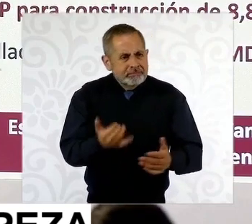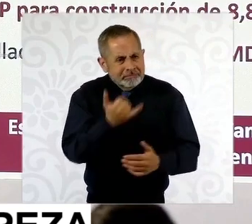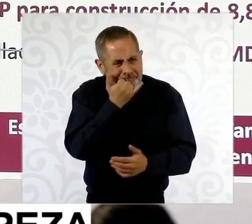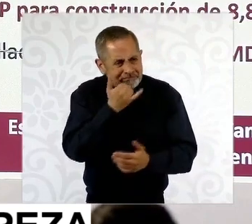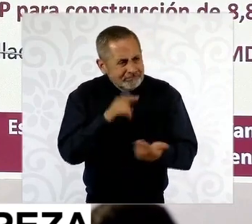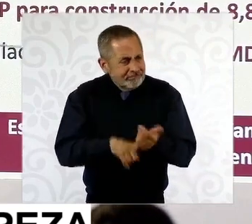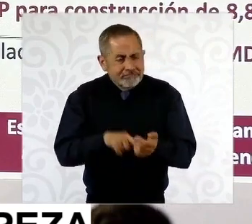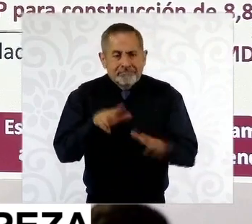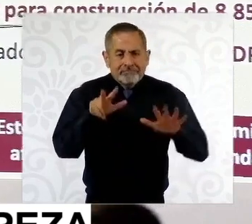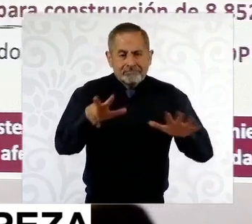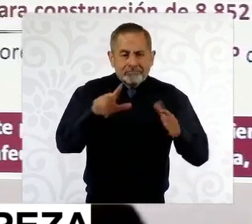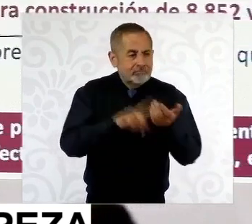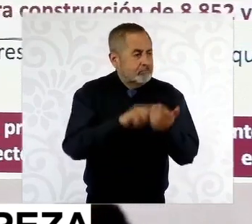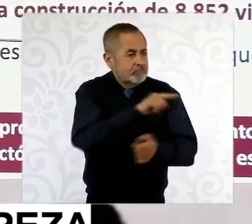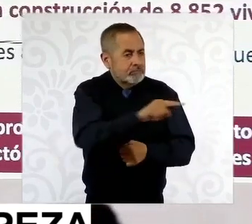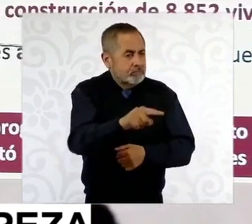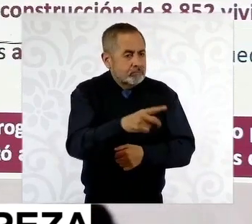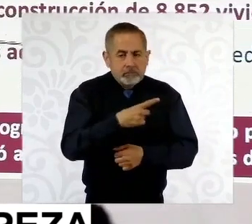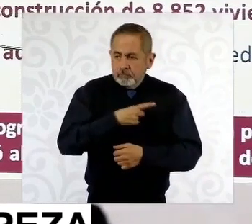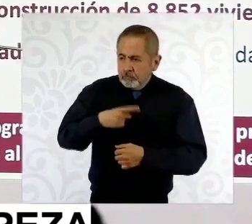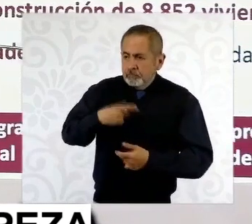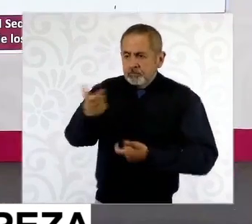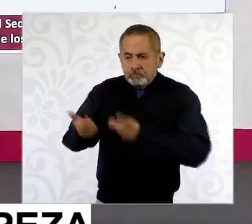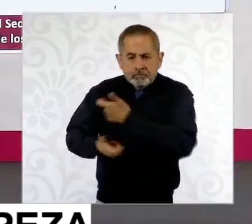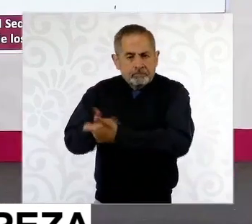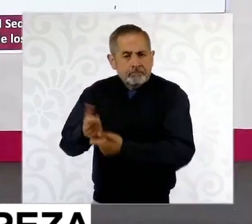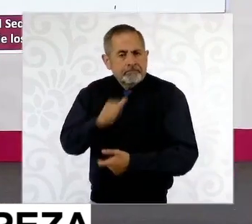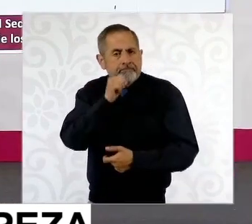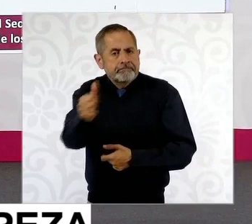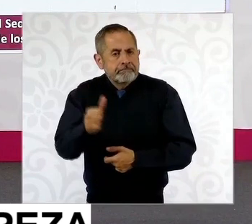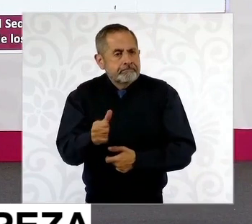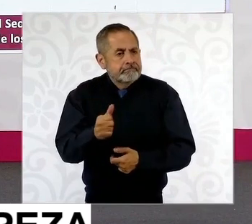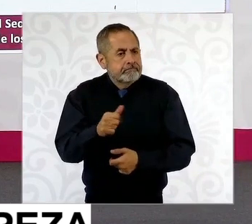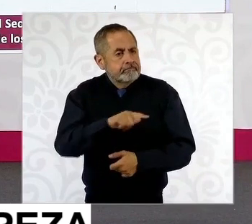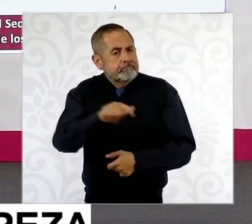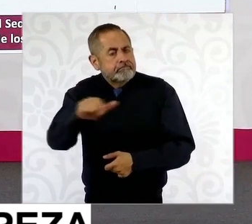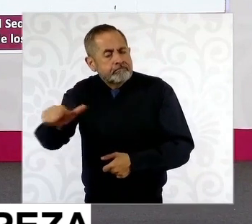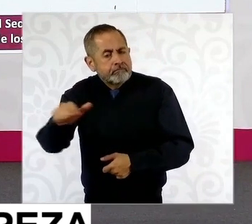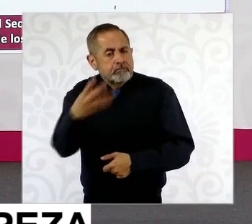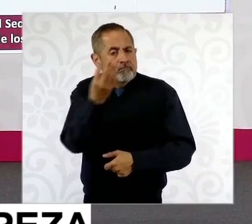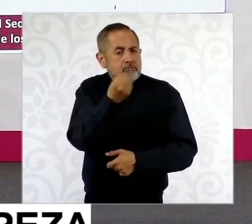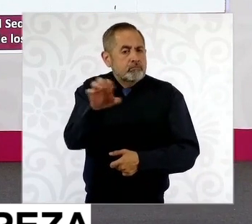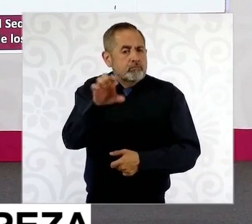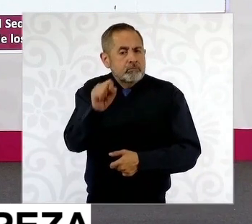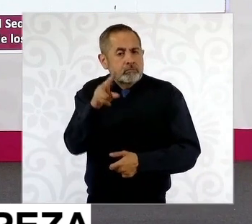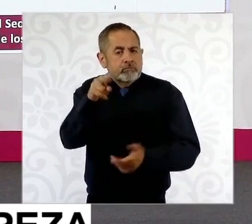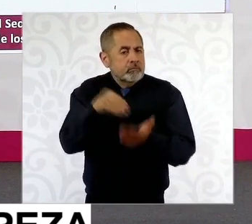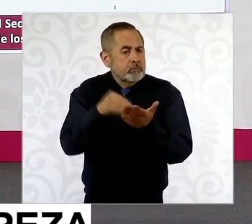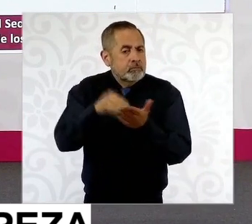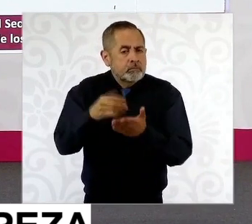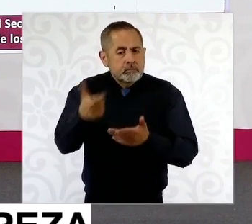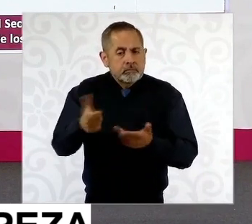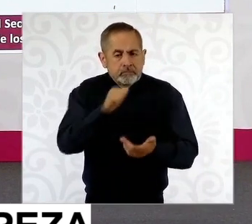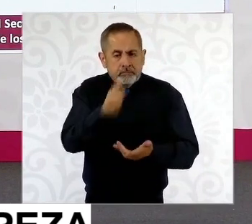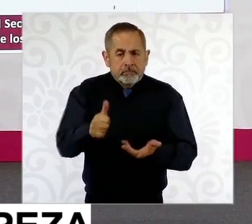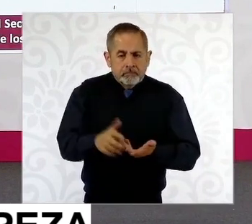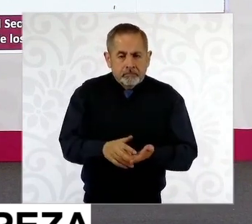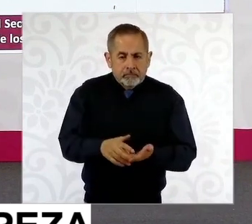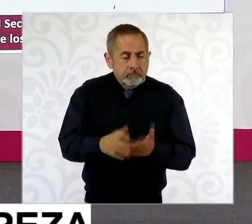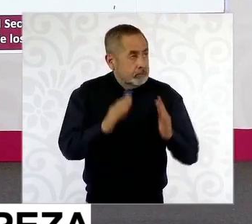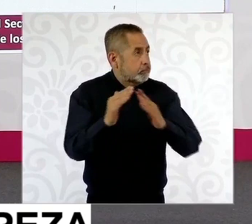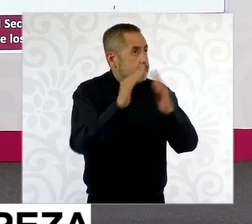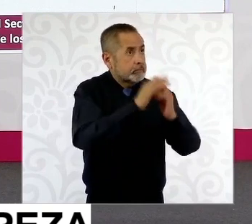desarrolladores adeudan 962 millones de pesos y están